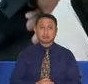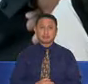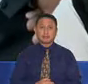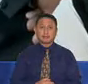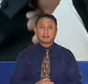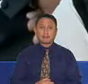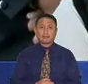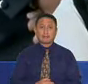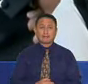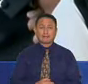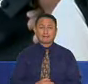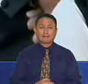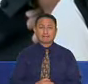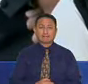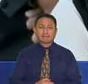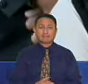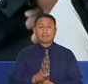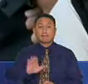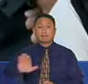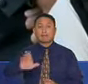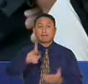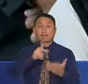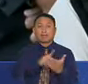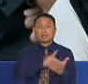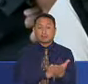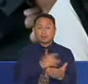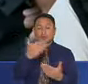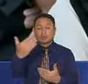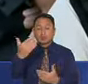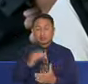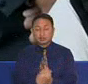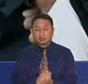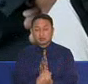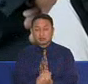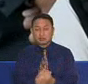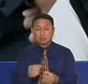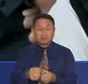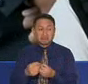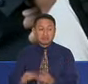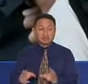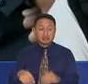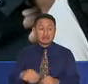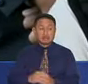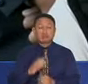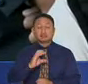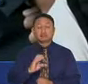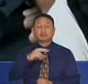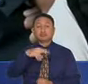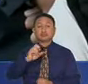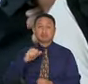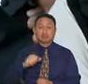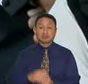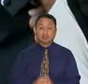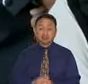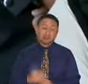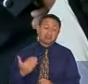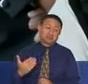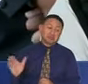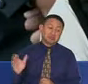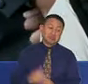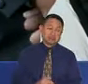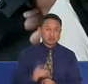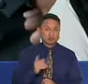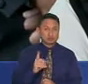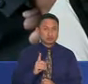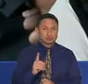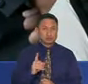No podía permitir que su proyecto político se pierda ante el Consejo Nacional Electoral